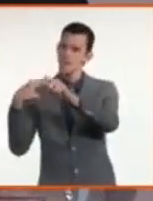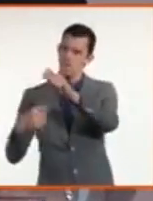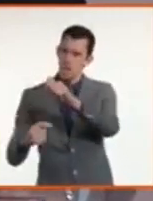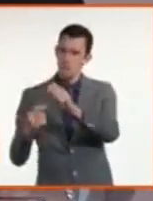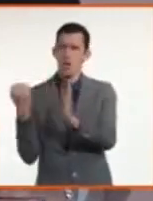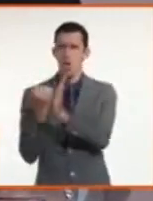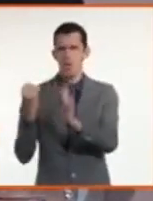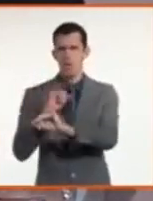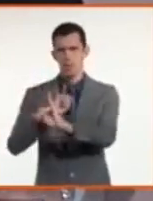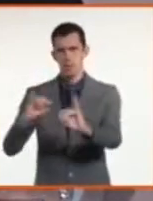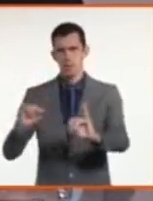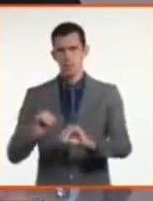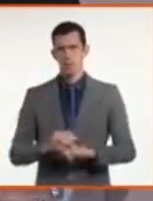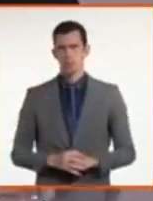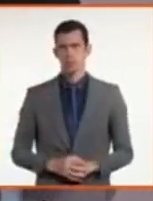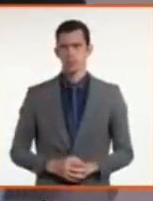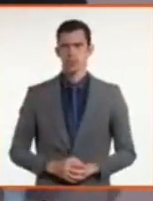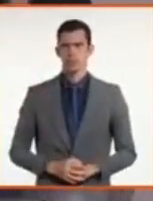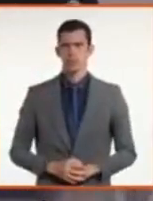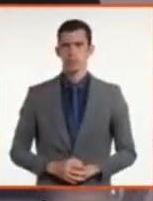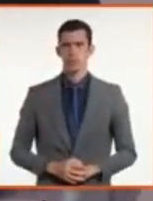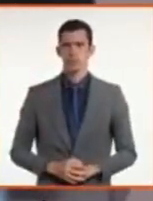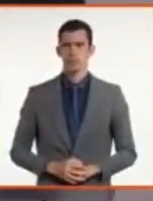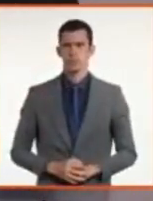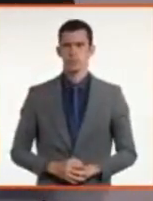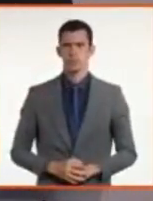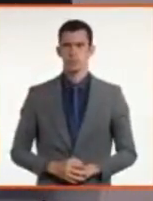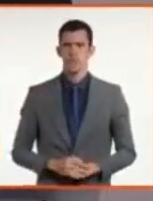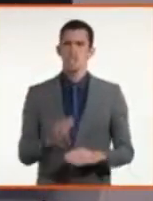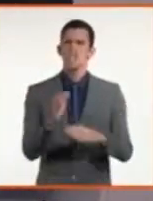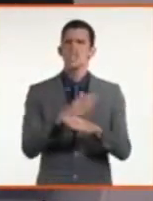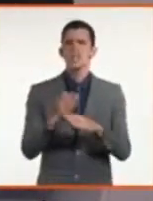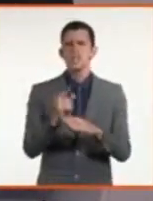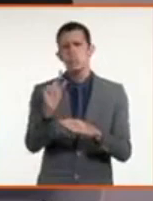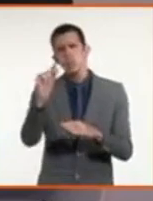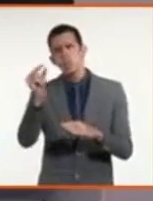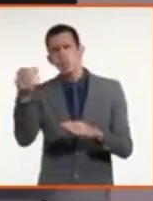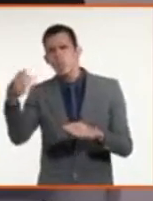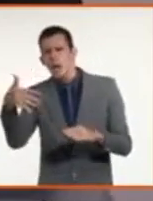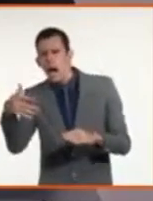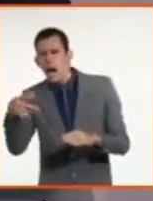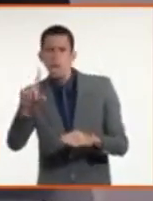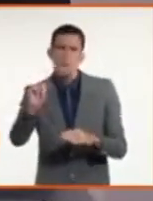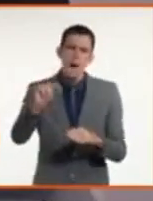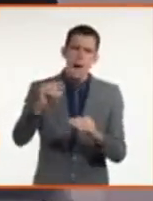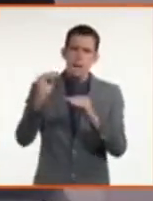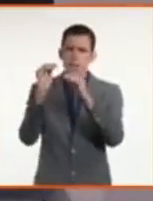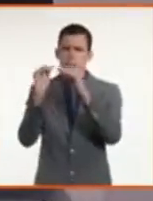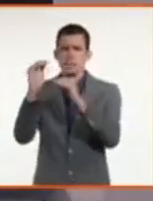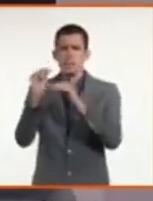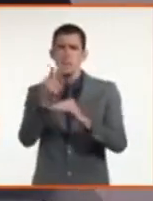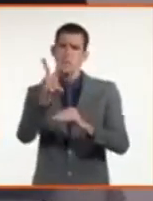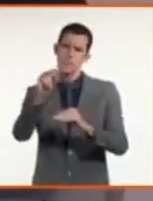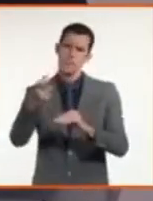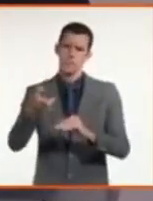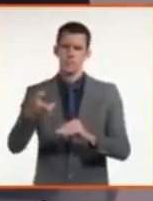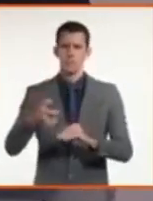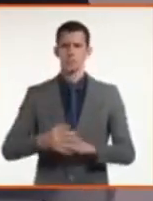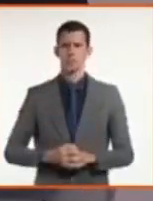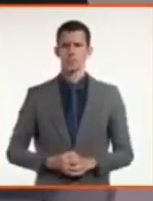parando unos 20 pesos más o menos un poco más en ese entorno del tipo de cambio que nosotros con el cual iniciamos la compra